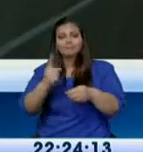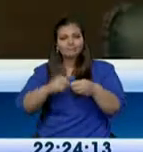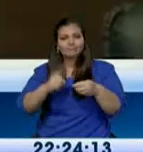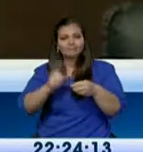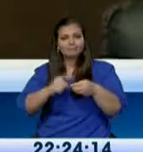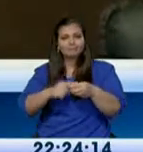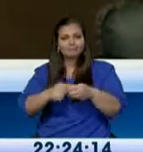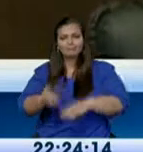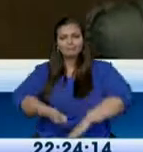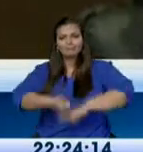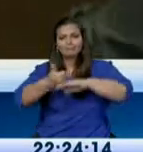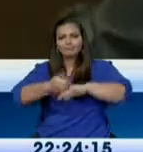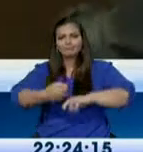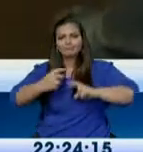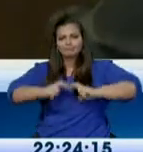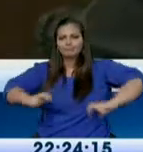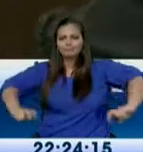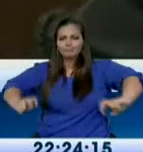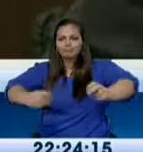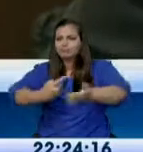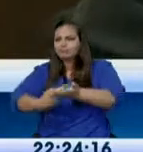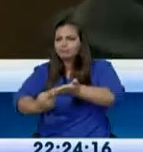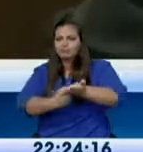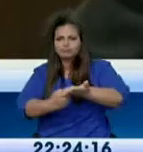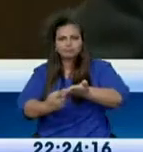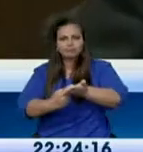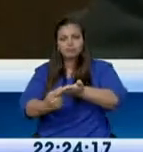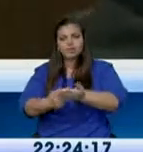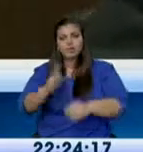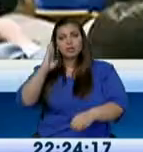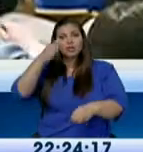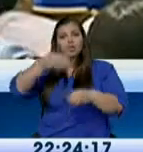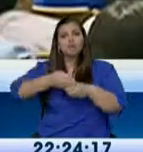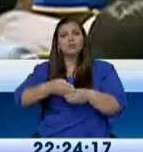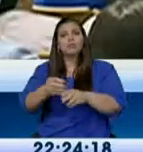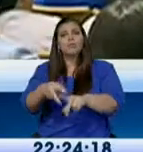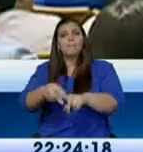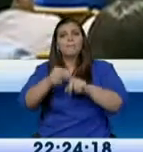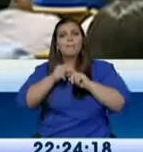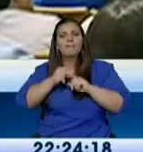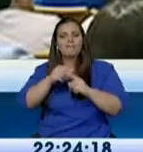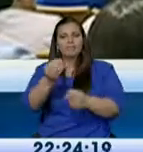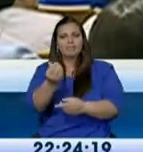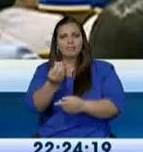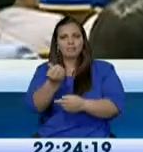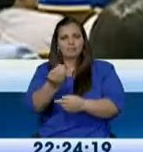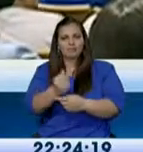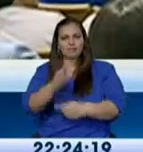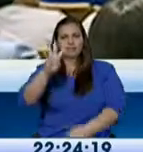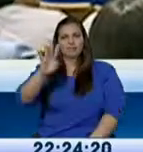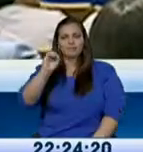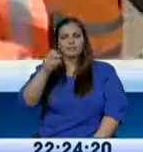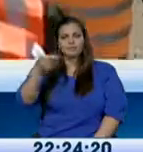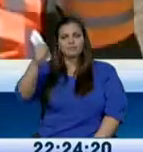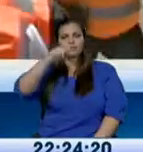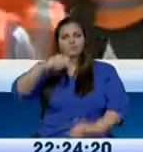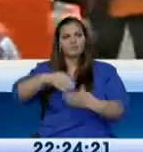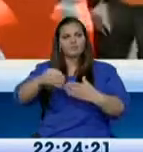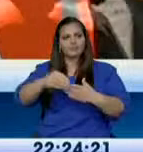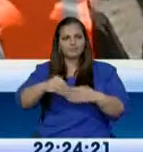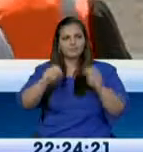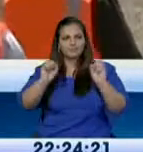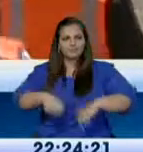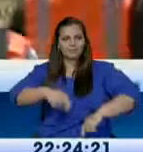alcalde Mauricio Rodas gestione nuevos créditos para cubrir la brecha de 440 millones de dólares para la fase 2 de la